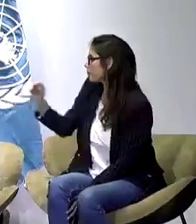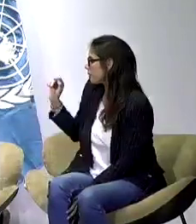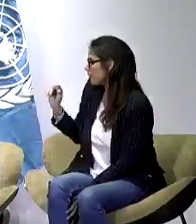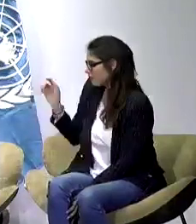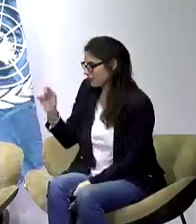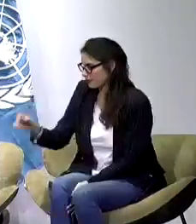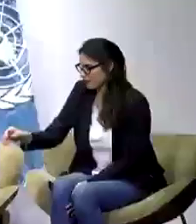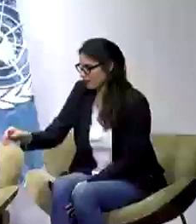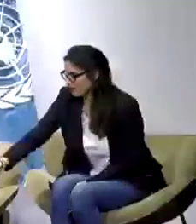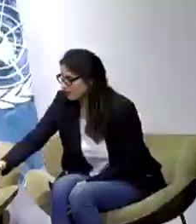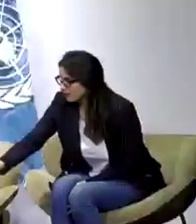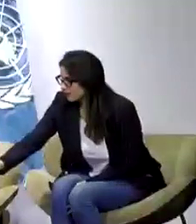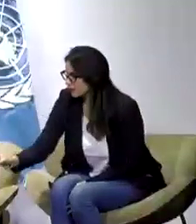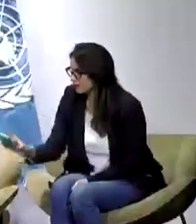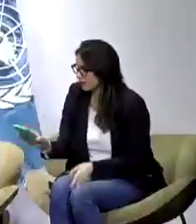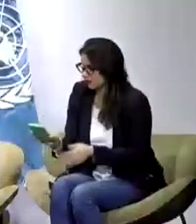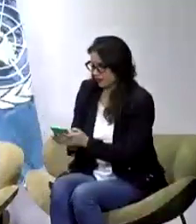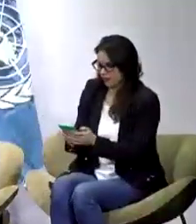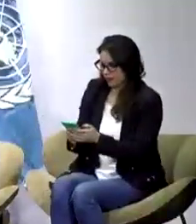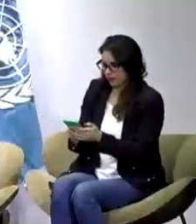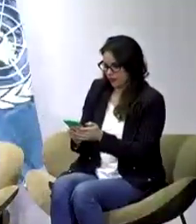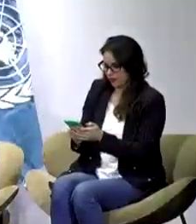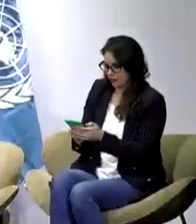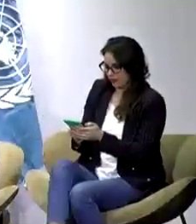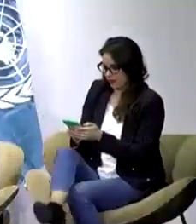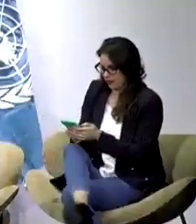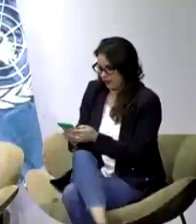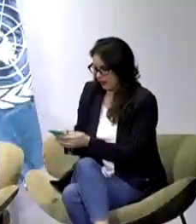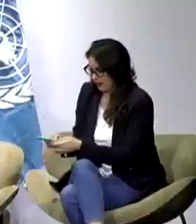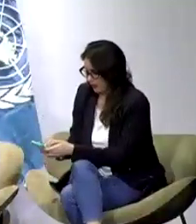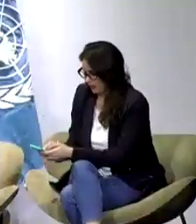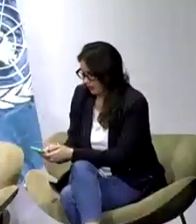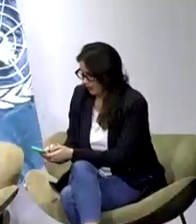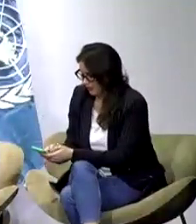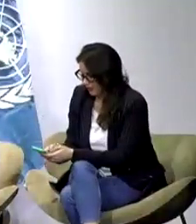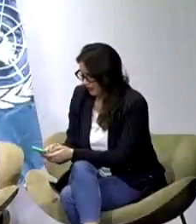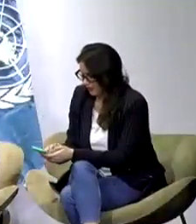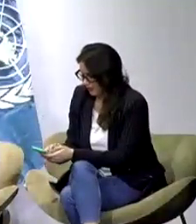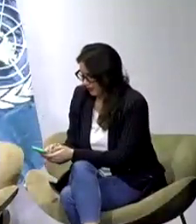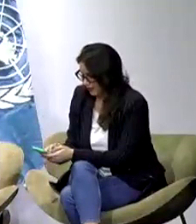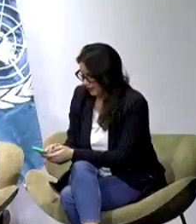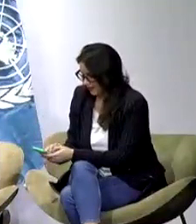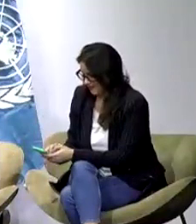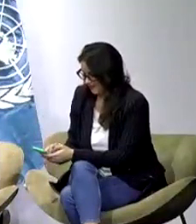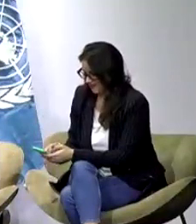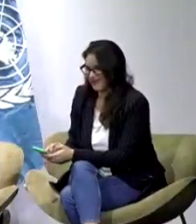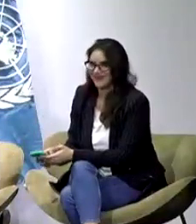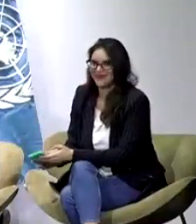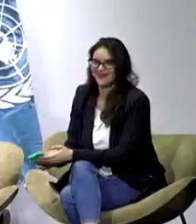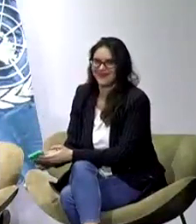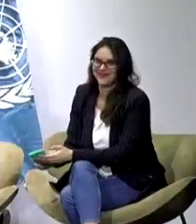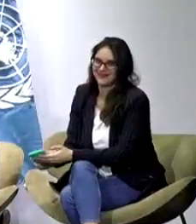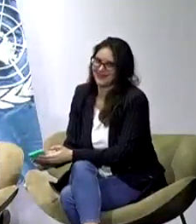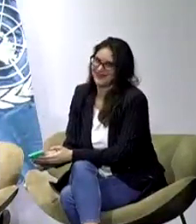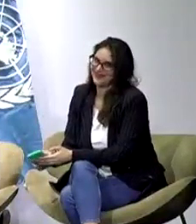Muchas gracias. O sea, primero que todo me gustaría plantear el dilema de Collingridge del año 1980, que plantea que cuando una